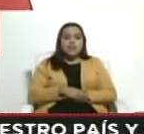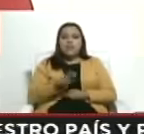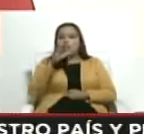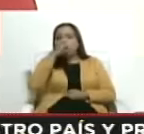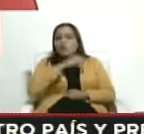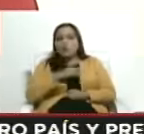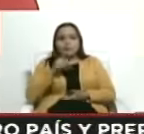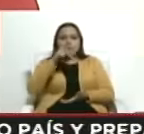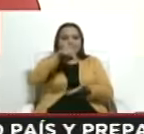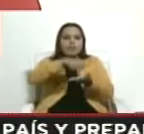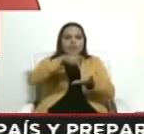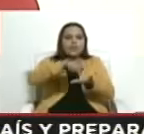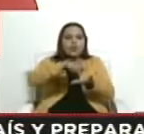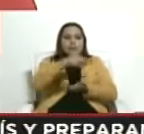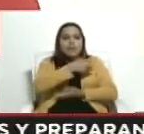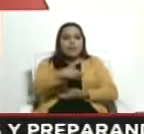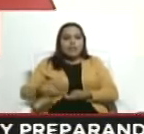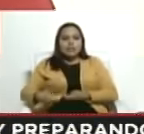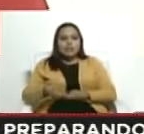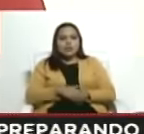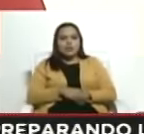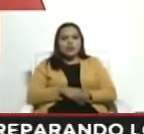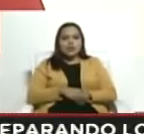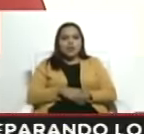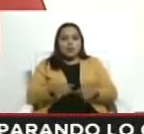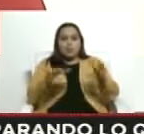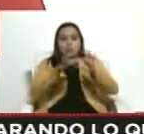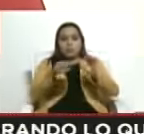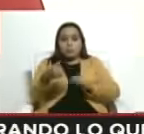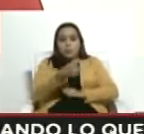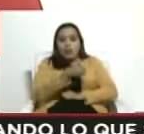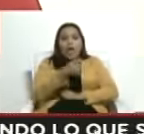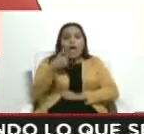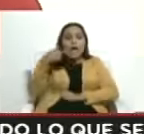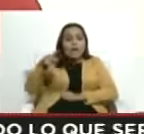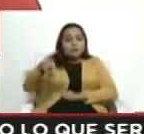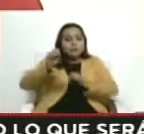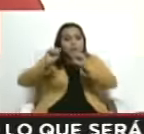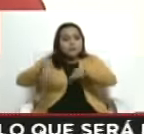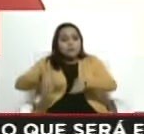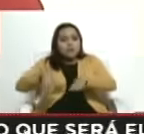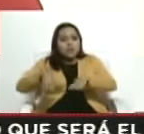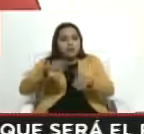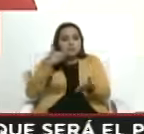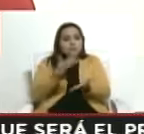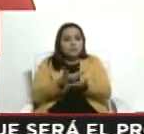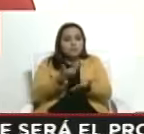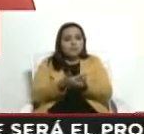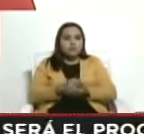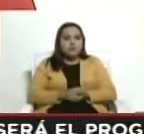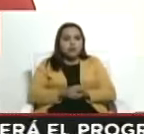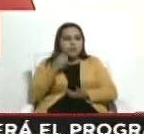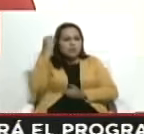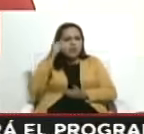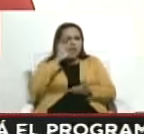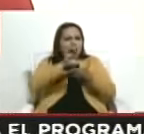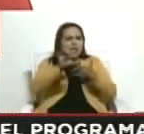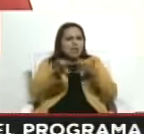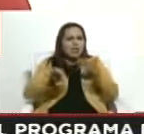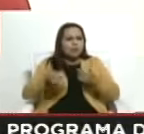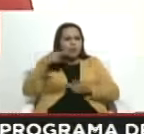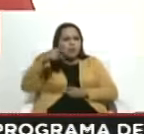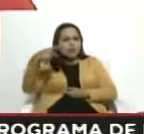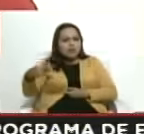presidencial, él renunciaría a su postulación. ¿Considera que esto puede tratarse de una estrategia política, tomando en cuenta que Rosales